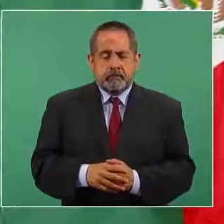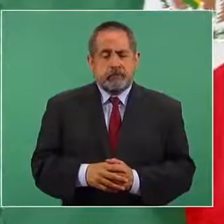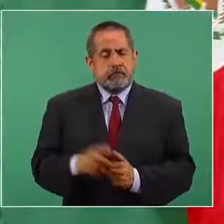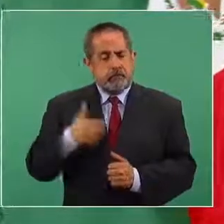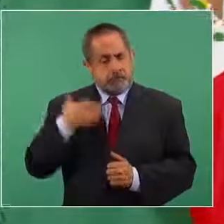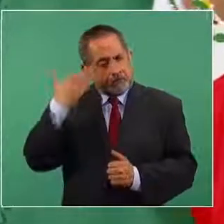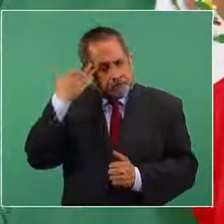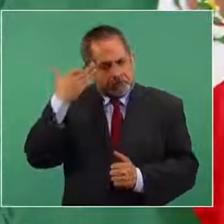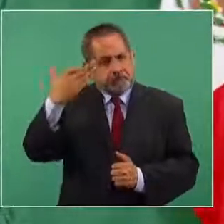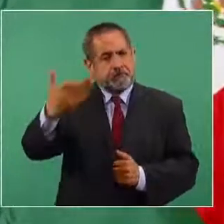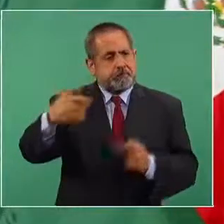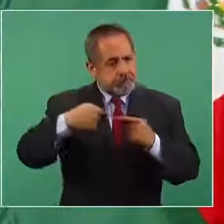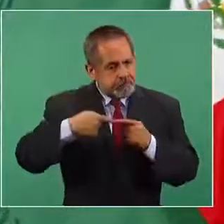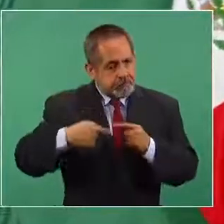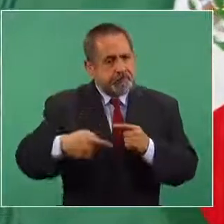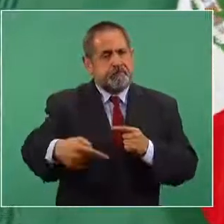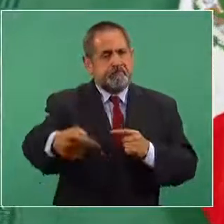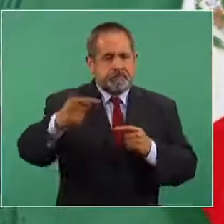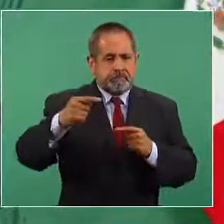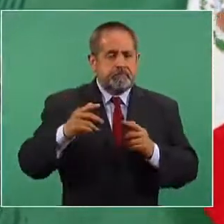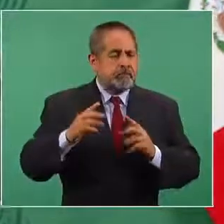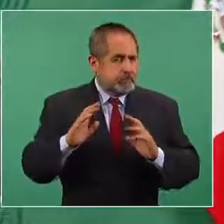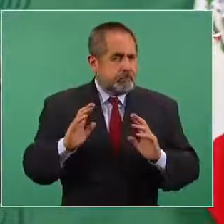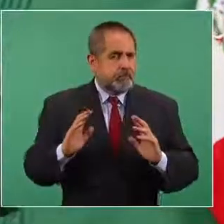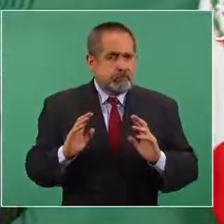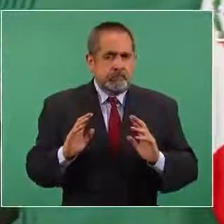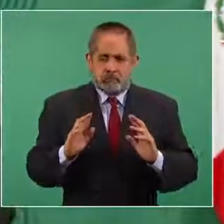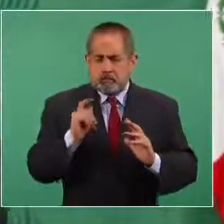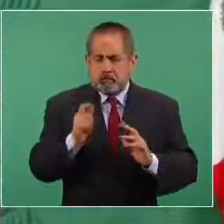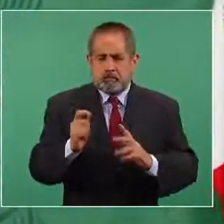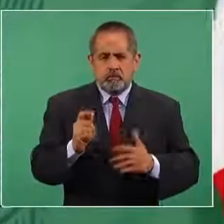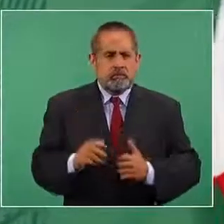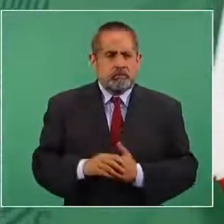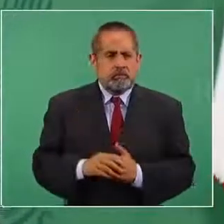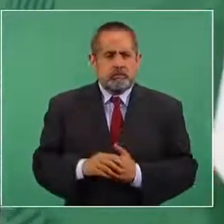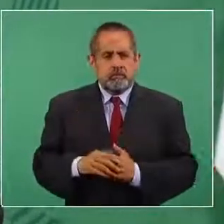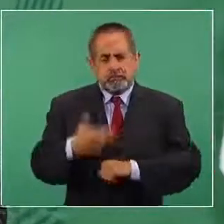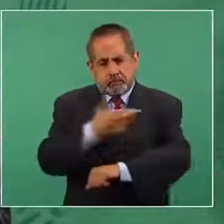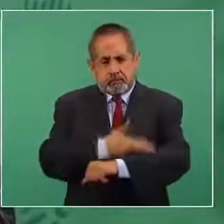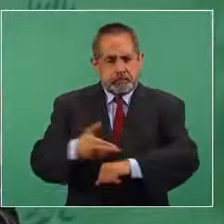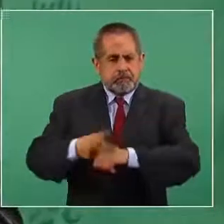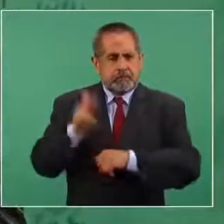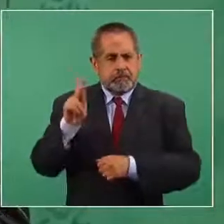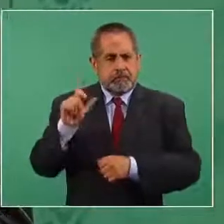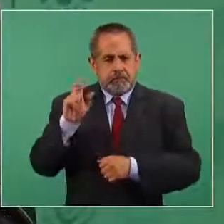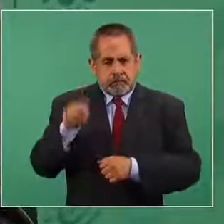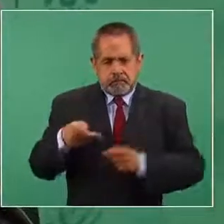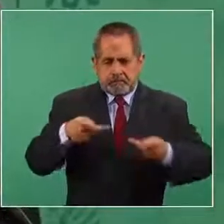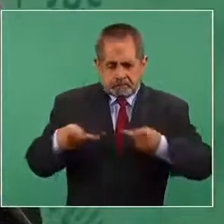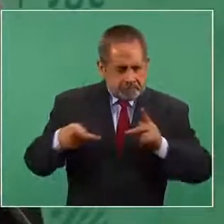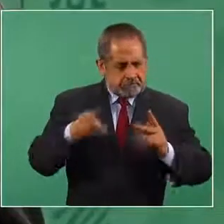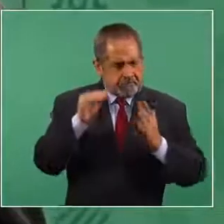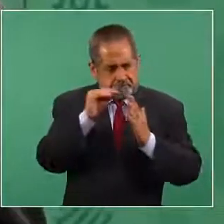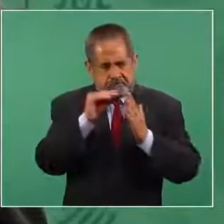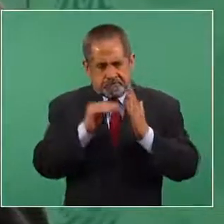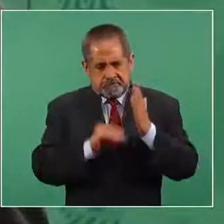Lleva tiempo, se tiene que elaborar un plan general.